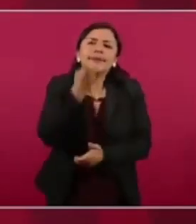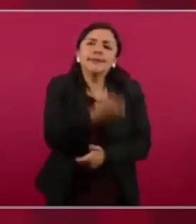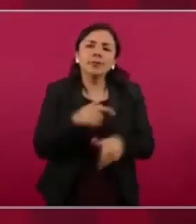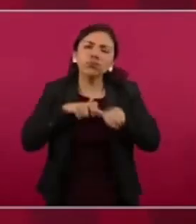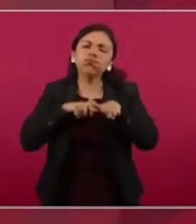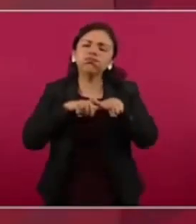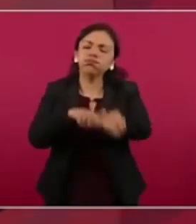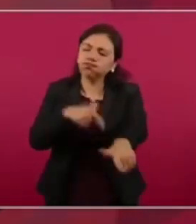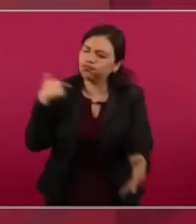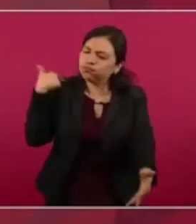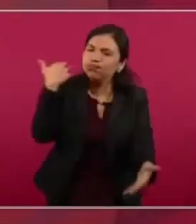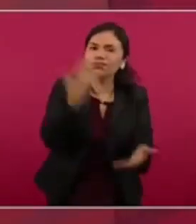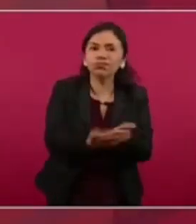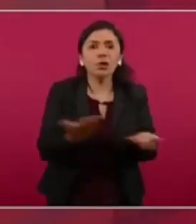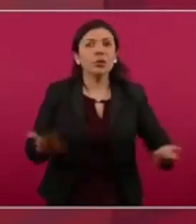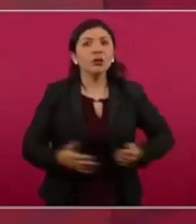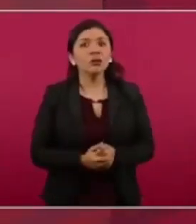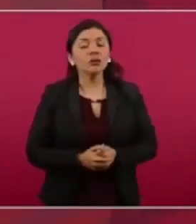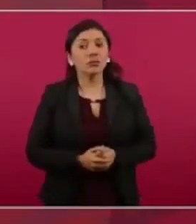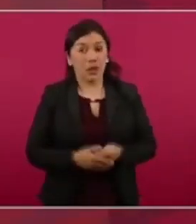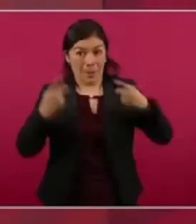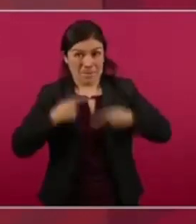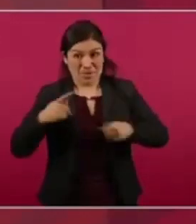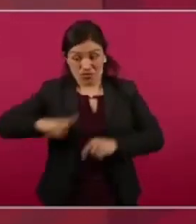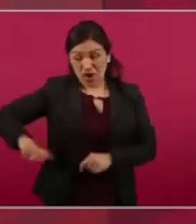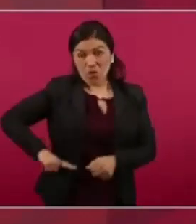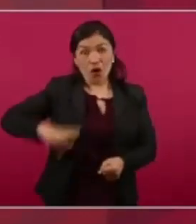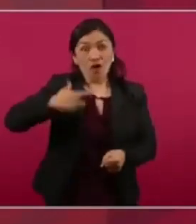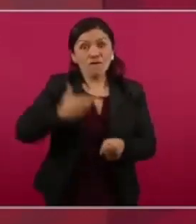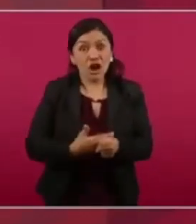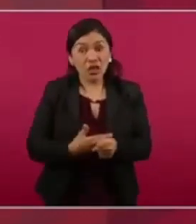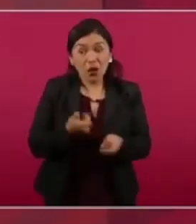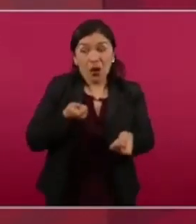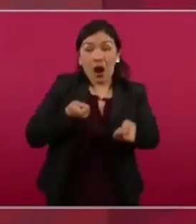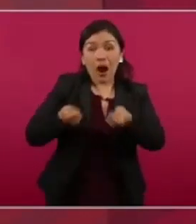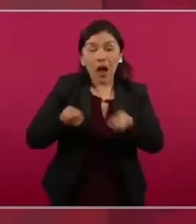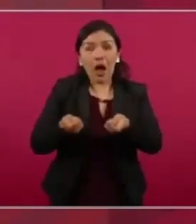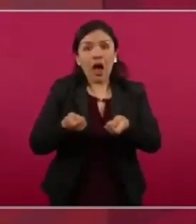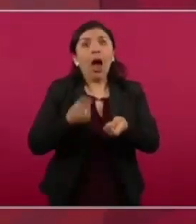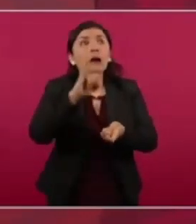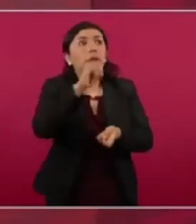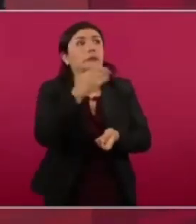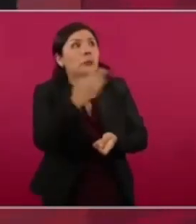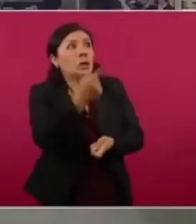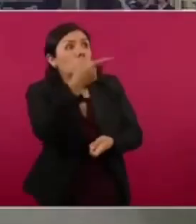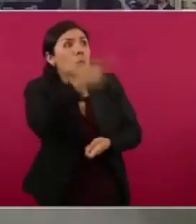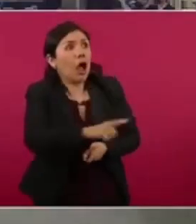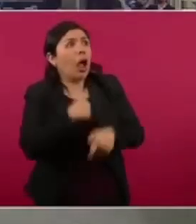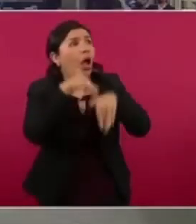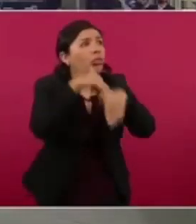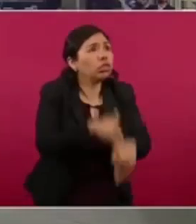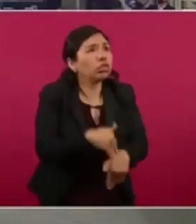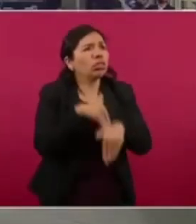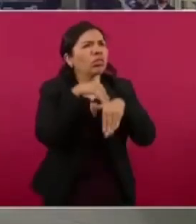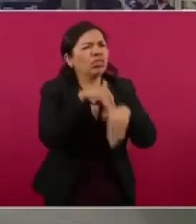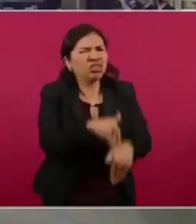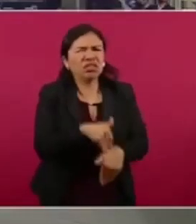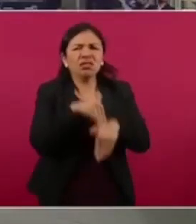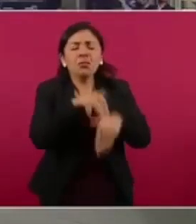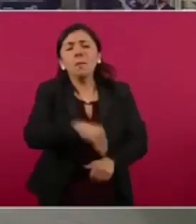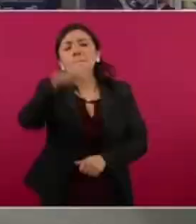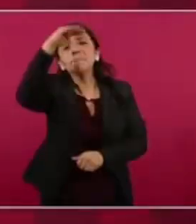Y el gobernante les concede todo bajo el